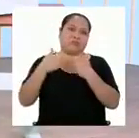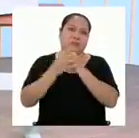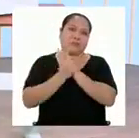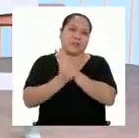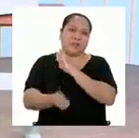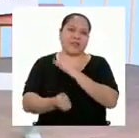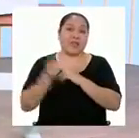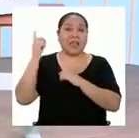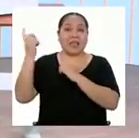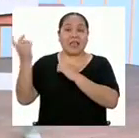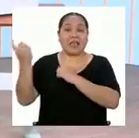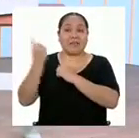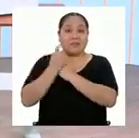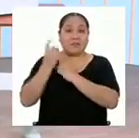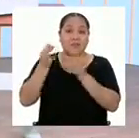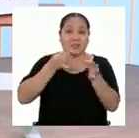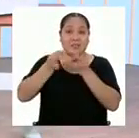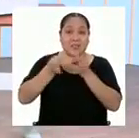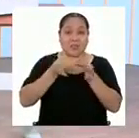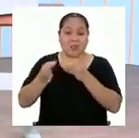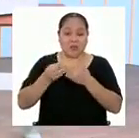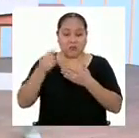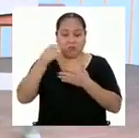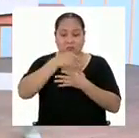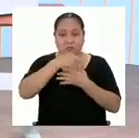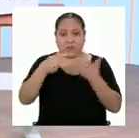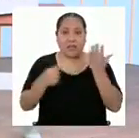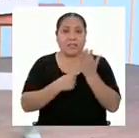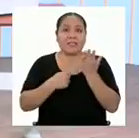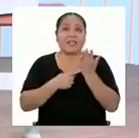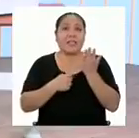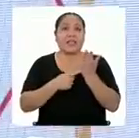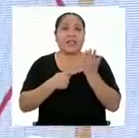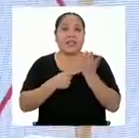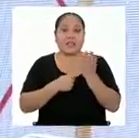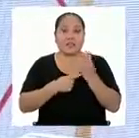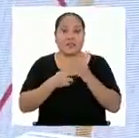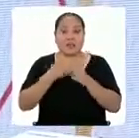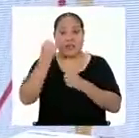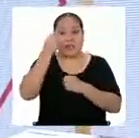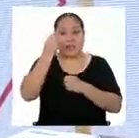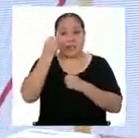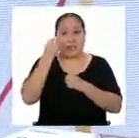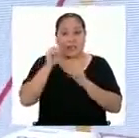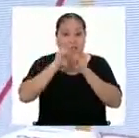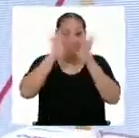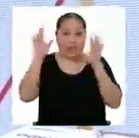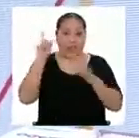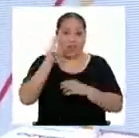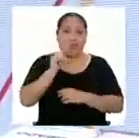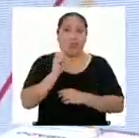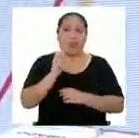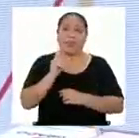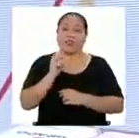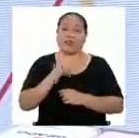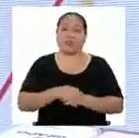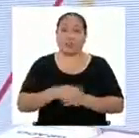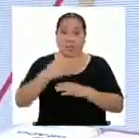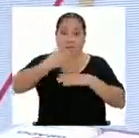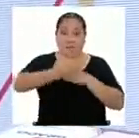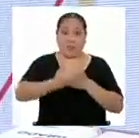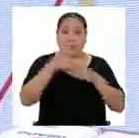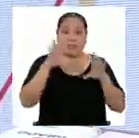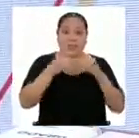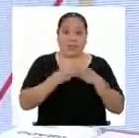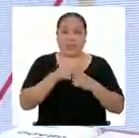nos explicó al detalle las técnicas para comprender mejor los textos. Creo que después de esa clase, a varios de nosotros